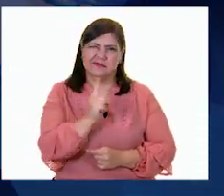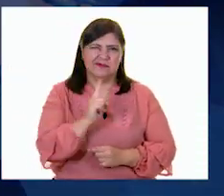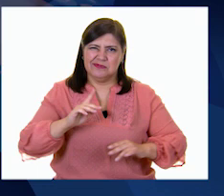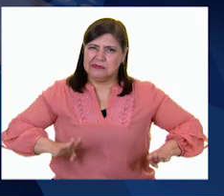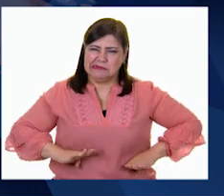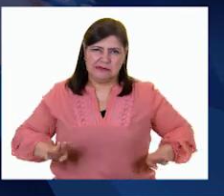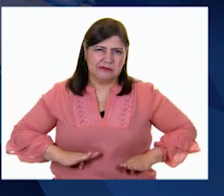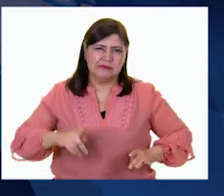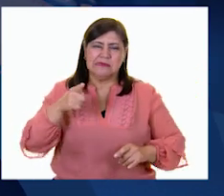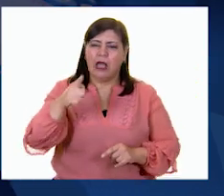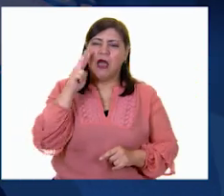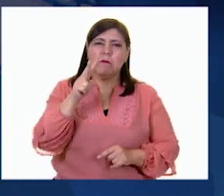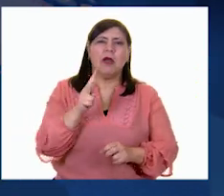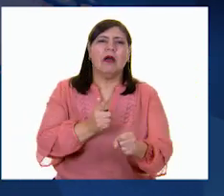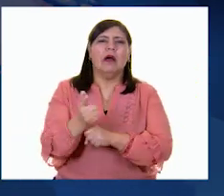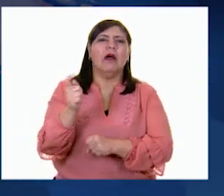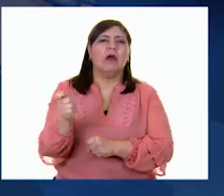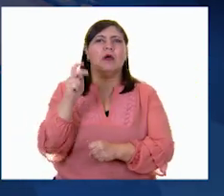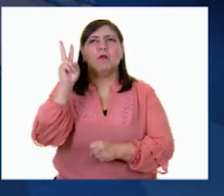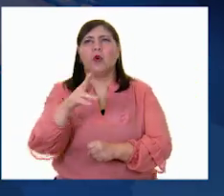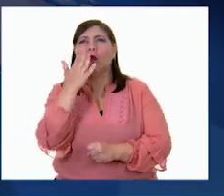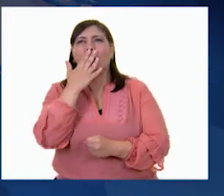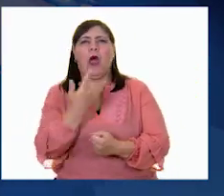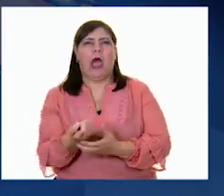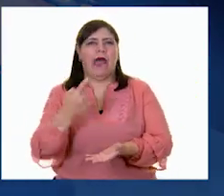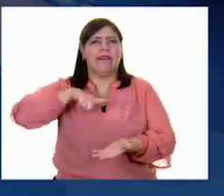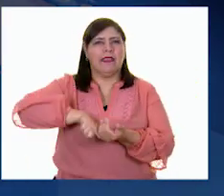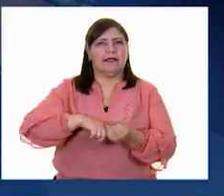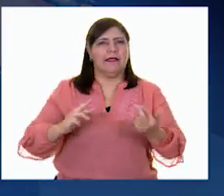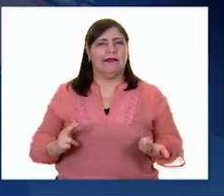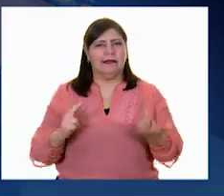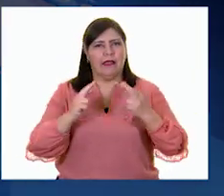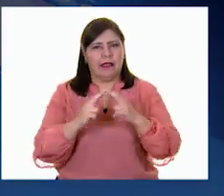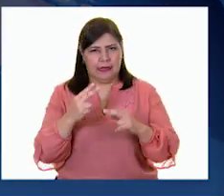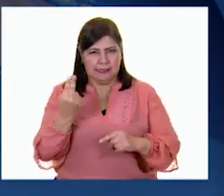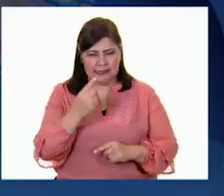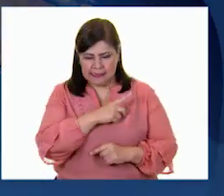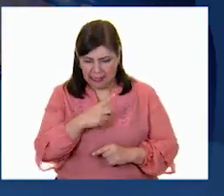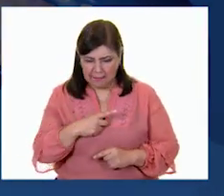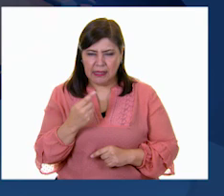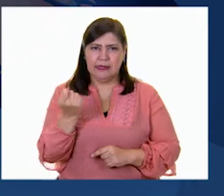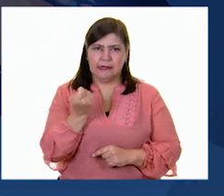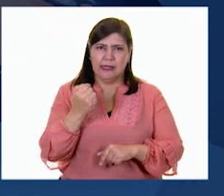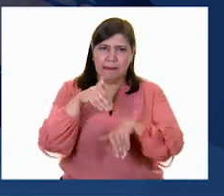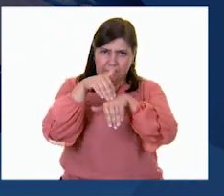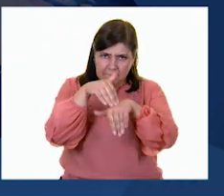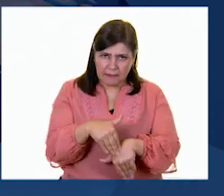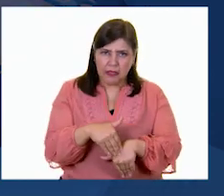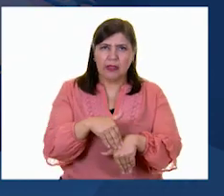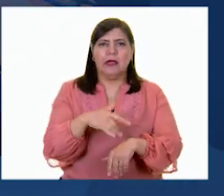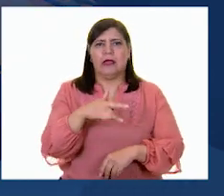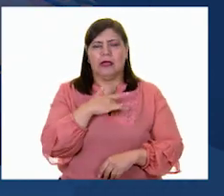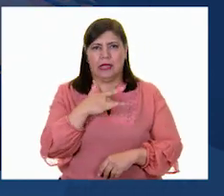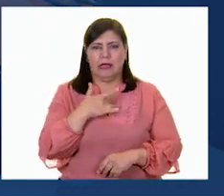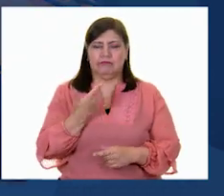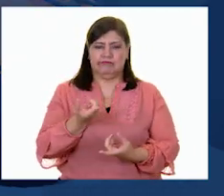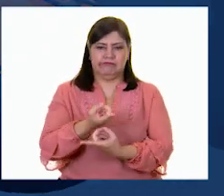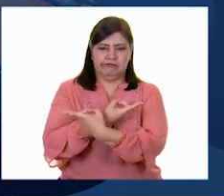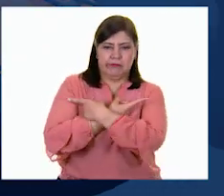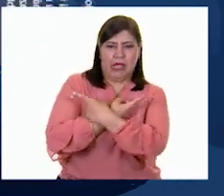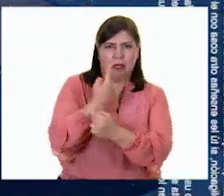esta sola divisa manifiesta el poco espíritu religioso y declara bien lo apegado que está el que lo usa al mundo y a sus